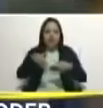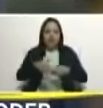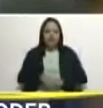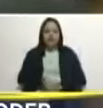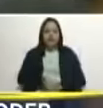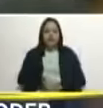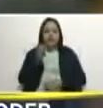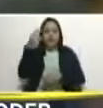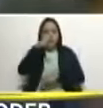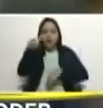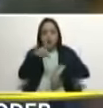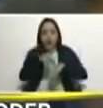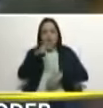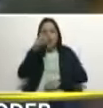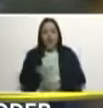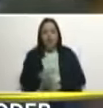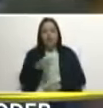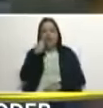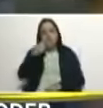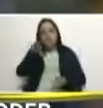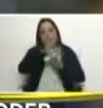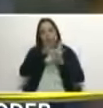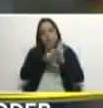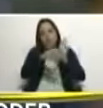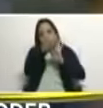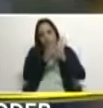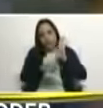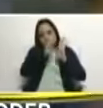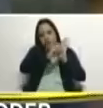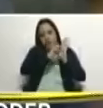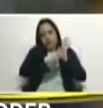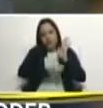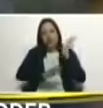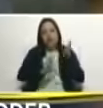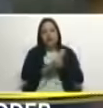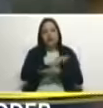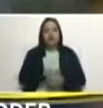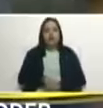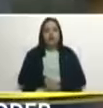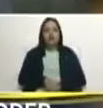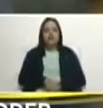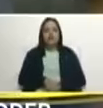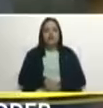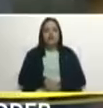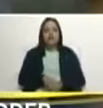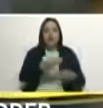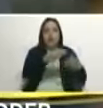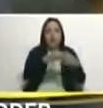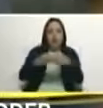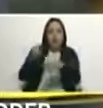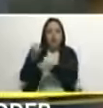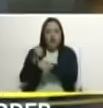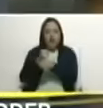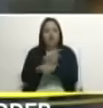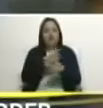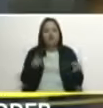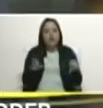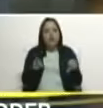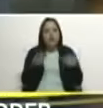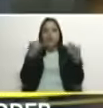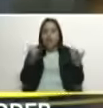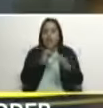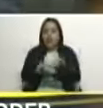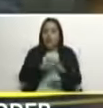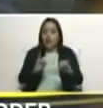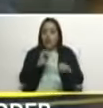a través de los mecanismos que la Constitución establece de los órganos de poder público que tienen ya su periodo vencido